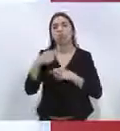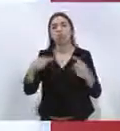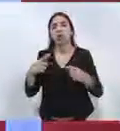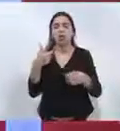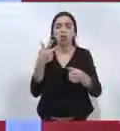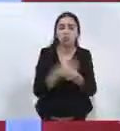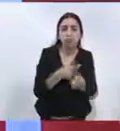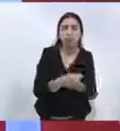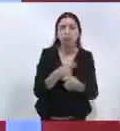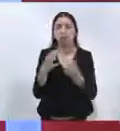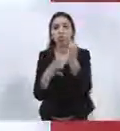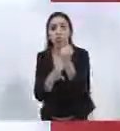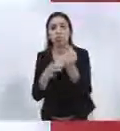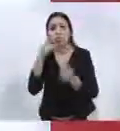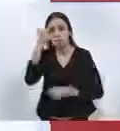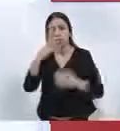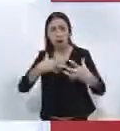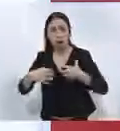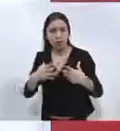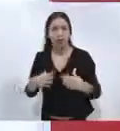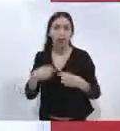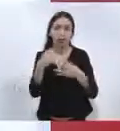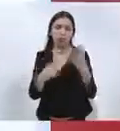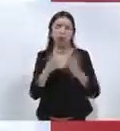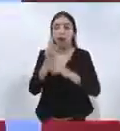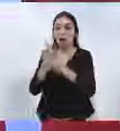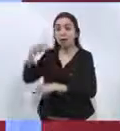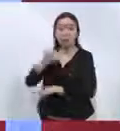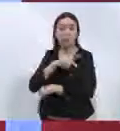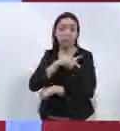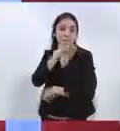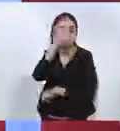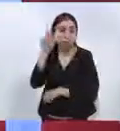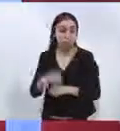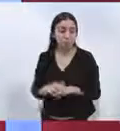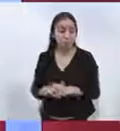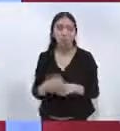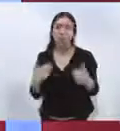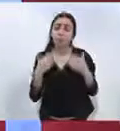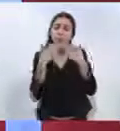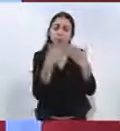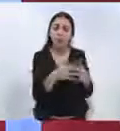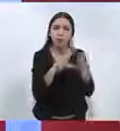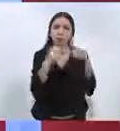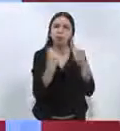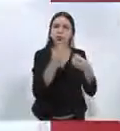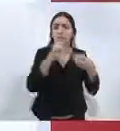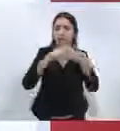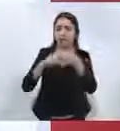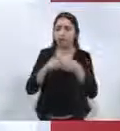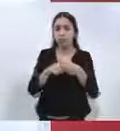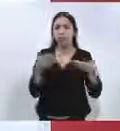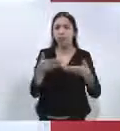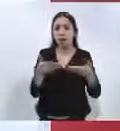¿verdad? Toda la infraestructura completa. Y la gente no maneja mucho eso, ¿verdad? ¿De cuántos clientes cuentan hoy dentro de la cartera? Eso es lo